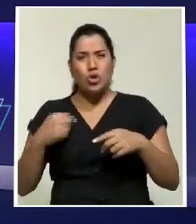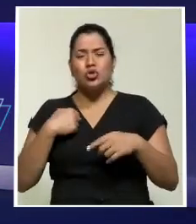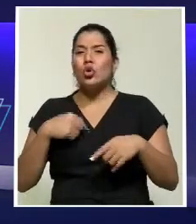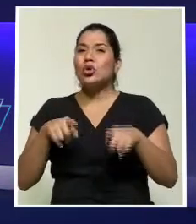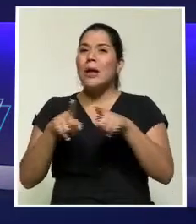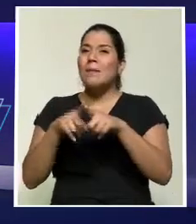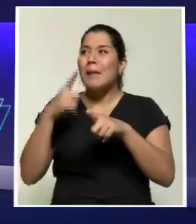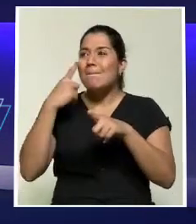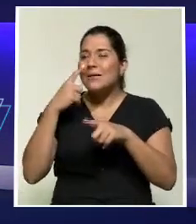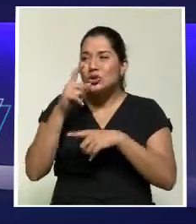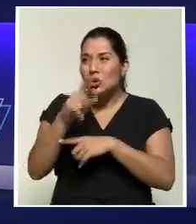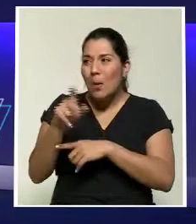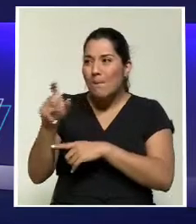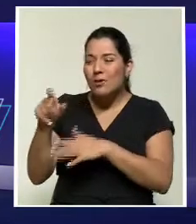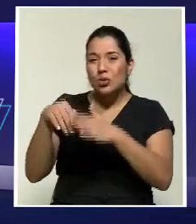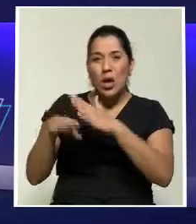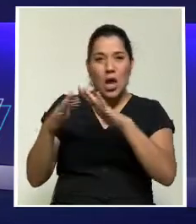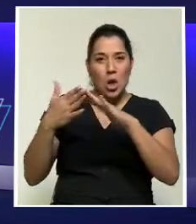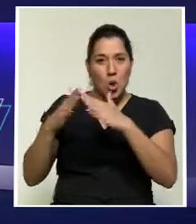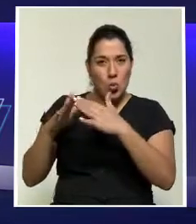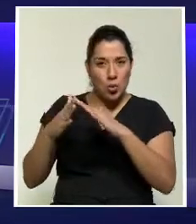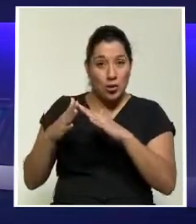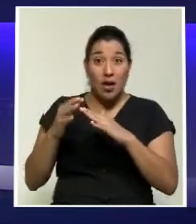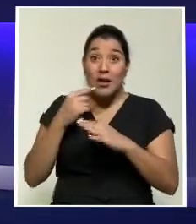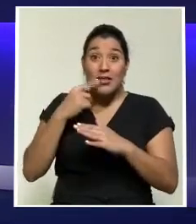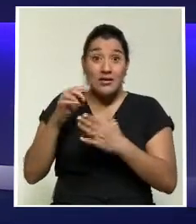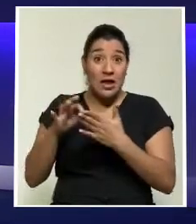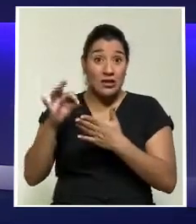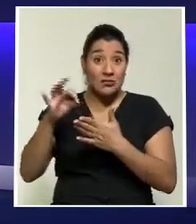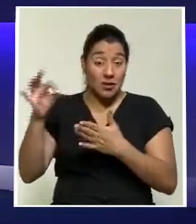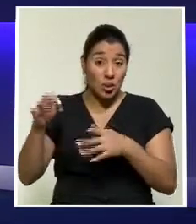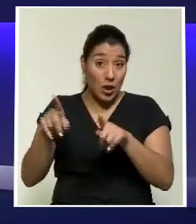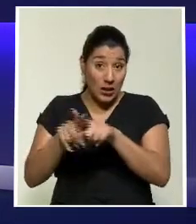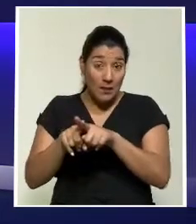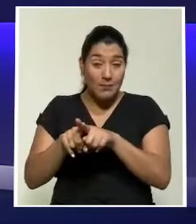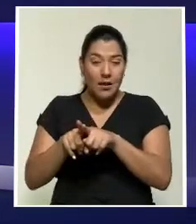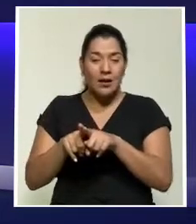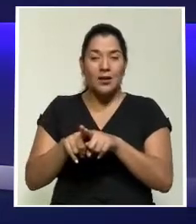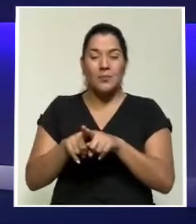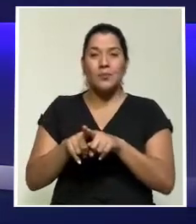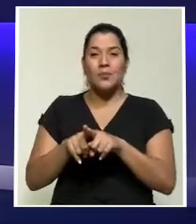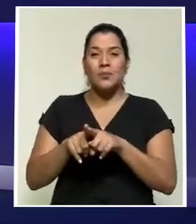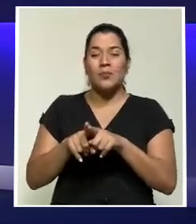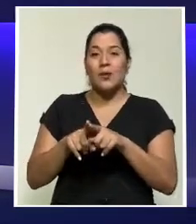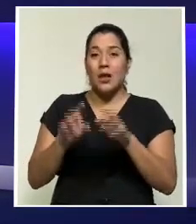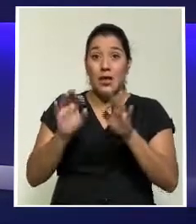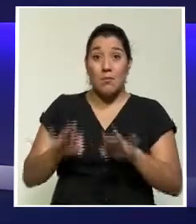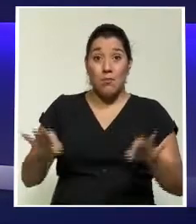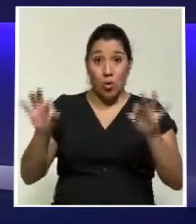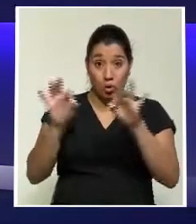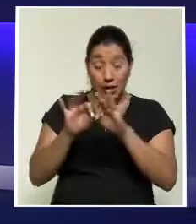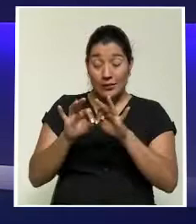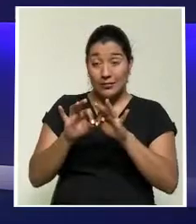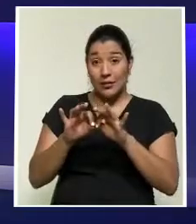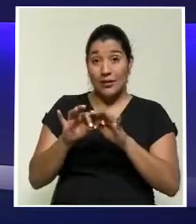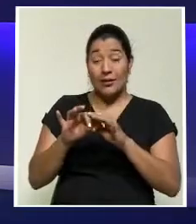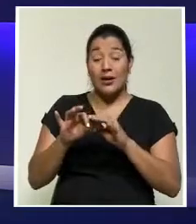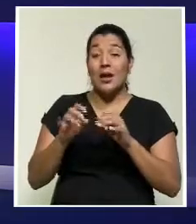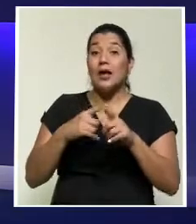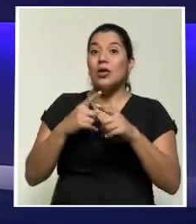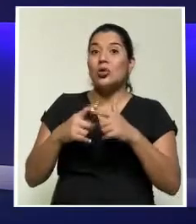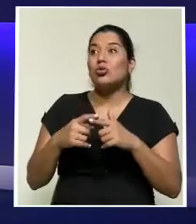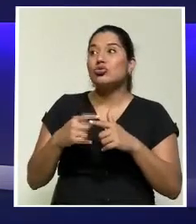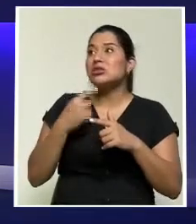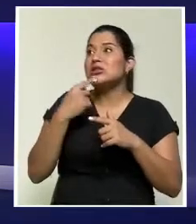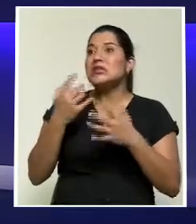en comunidades que para ellos me dicen, bueno, lo espiritual también, porque es como la sacralidad de la vida, y nosotros somos vida, y entonces queremos